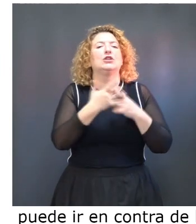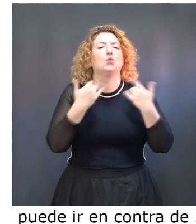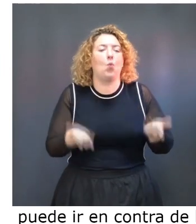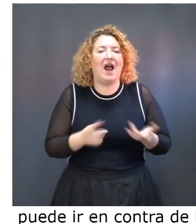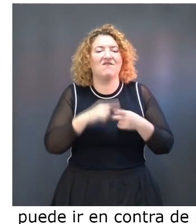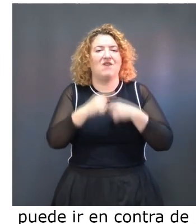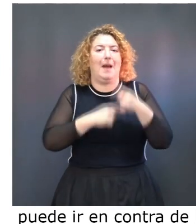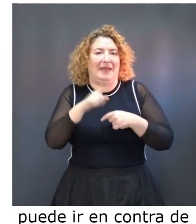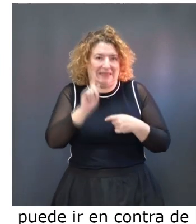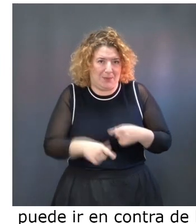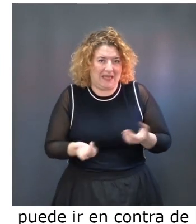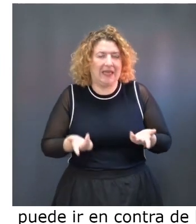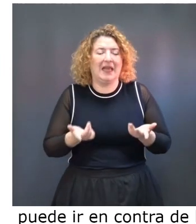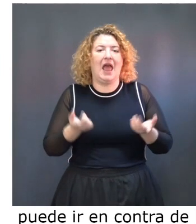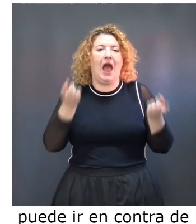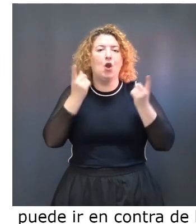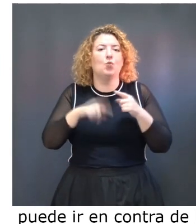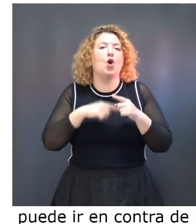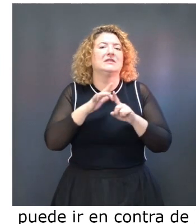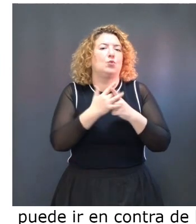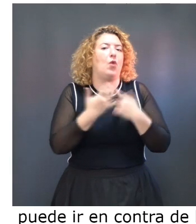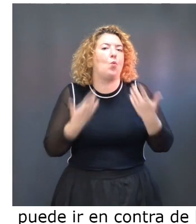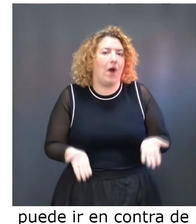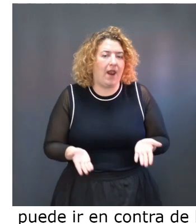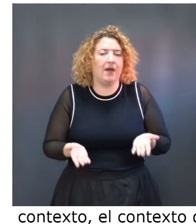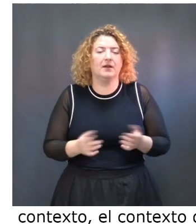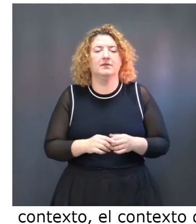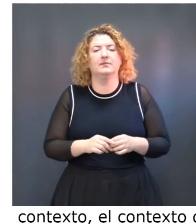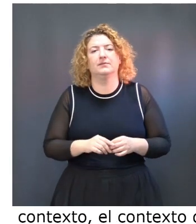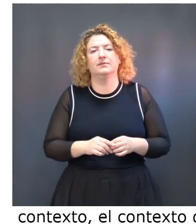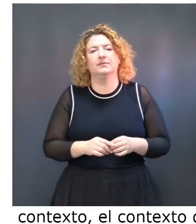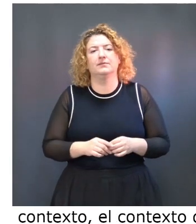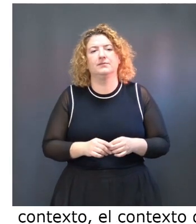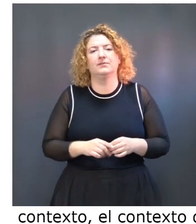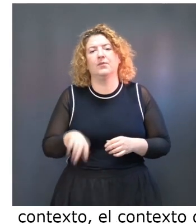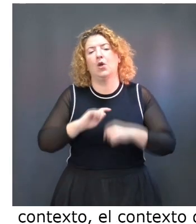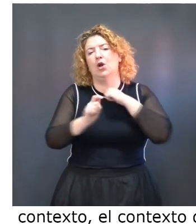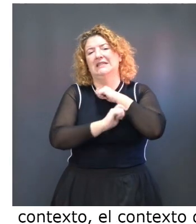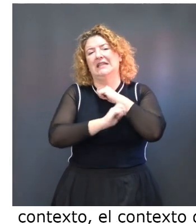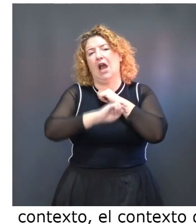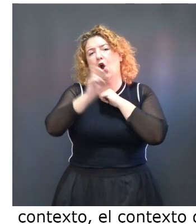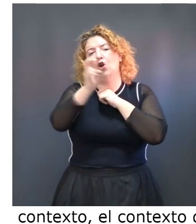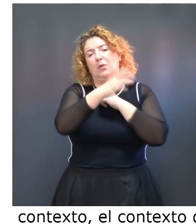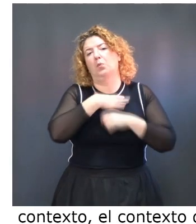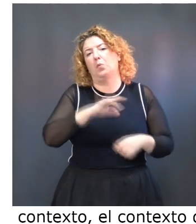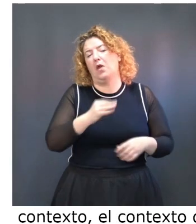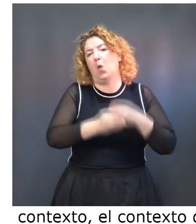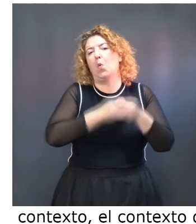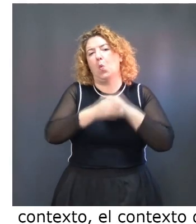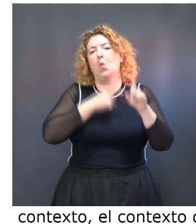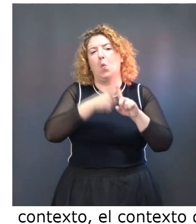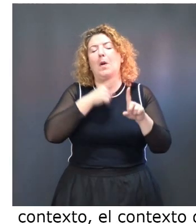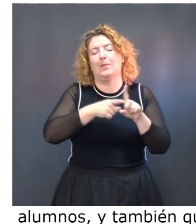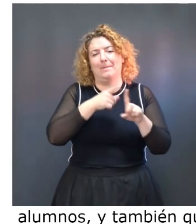las familias, el contexto de los alumnos, y también qué otro tipo de estrategias o herramientas se pueden poner en marcha